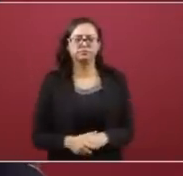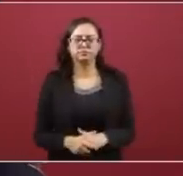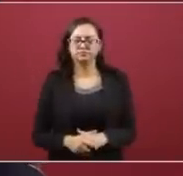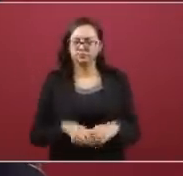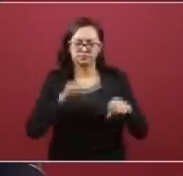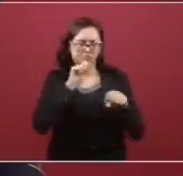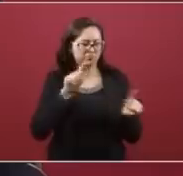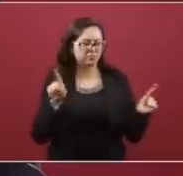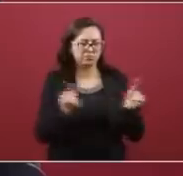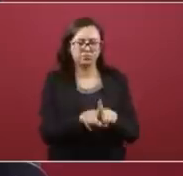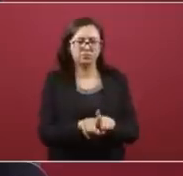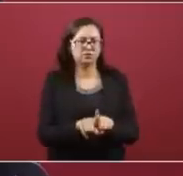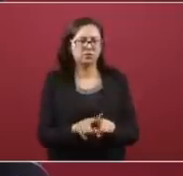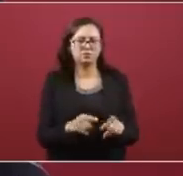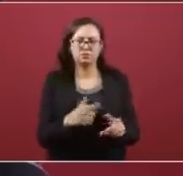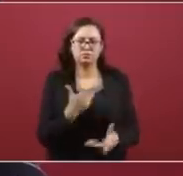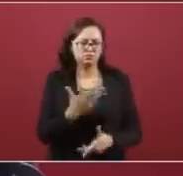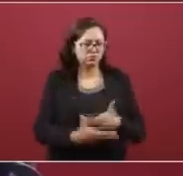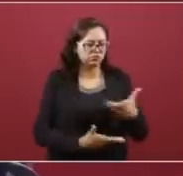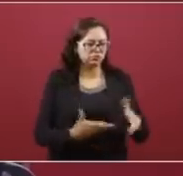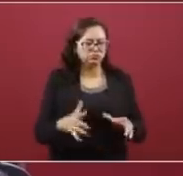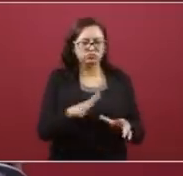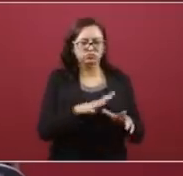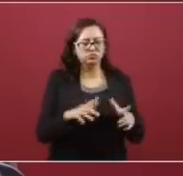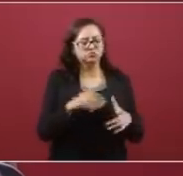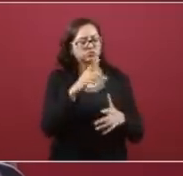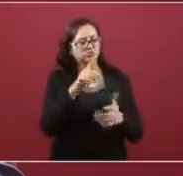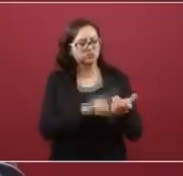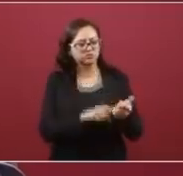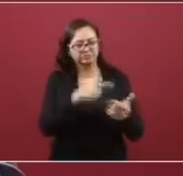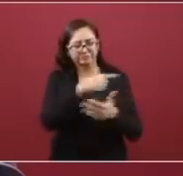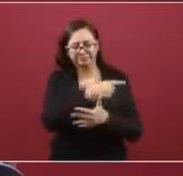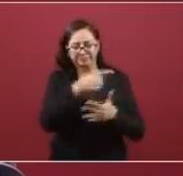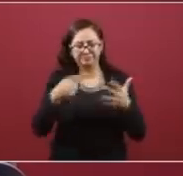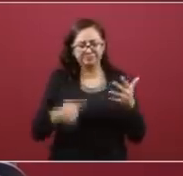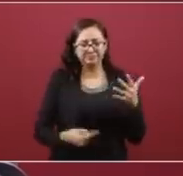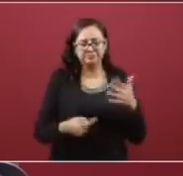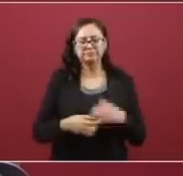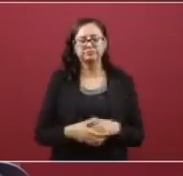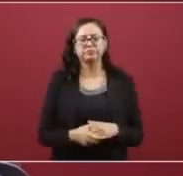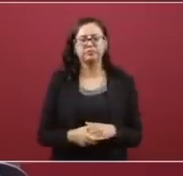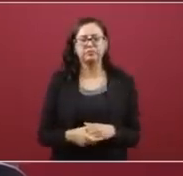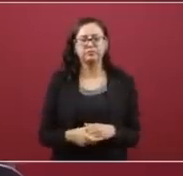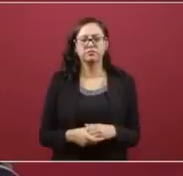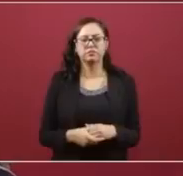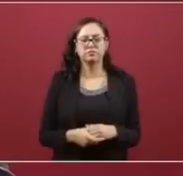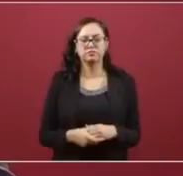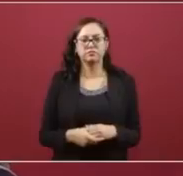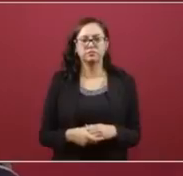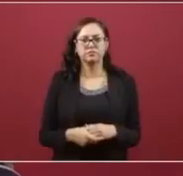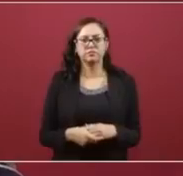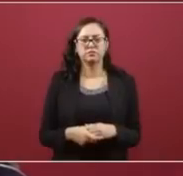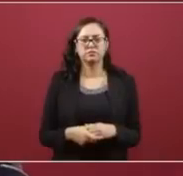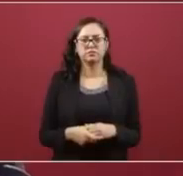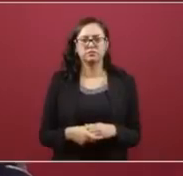Las mismas prestaciones sociales. Incluye esto eh